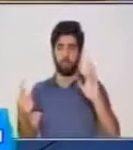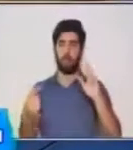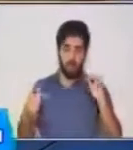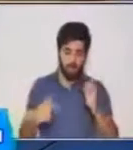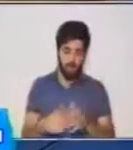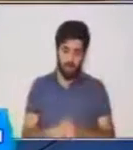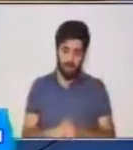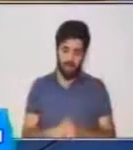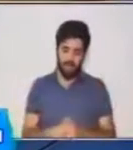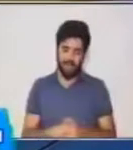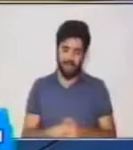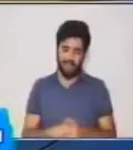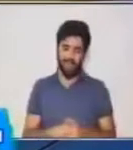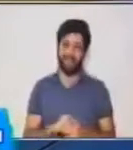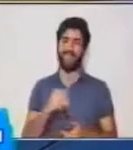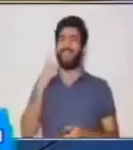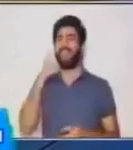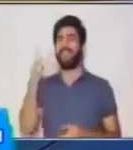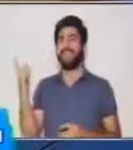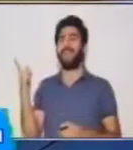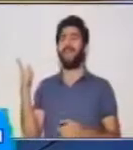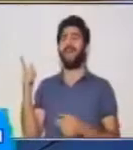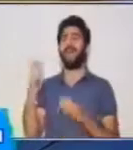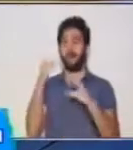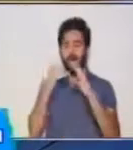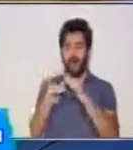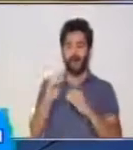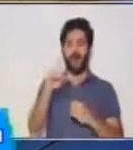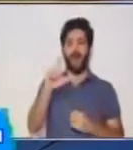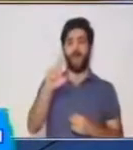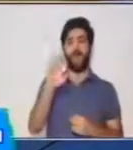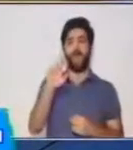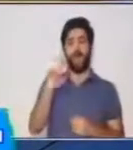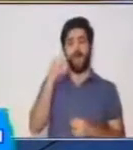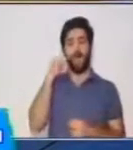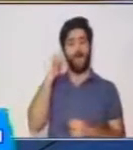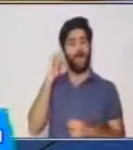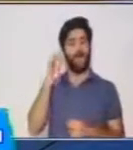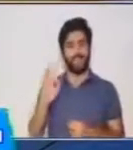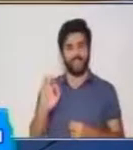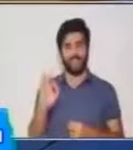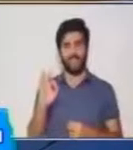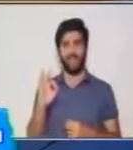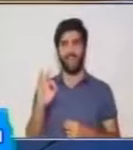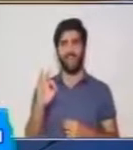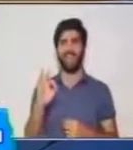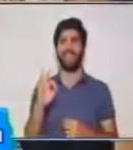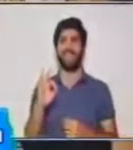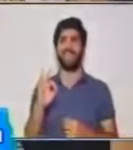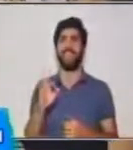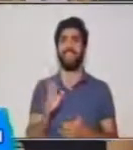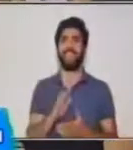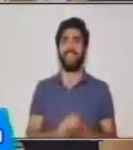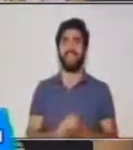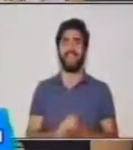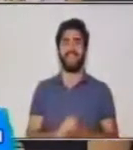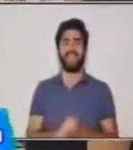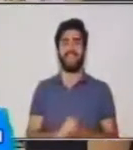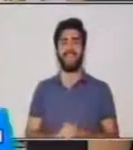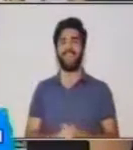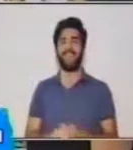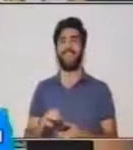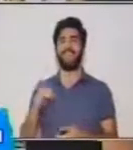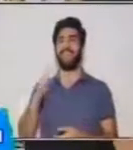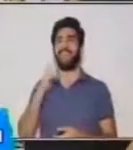utilizando? ¿Será que es el código, el canal o el mensaje? El medio por el que fluye la